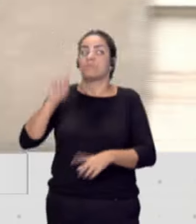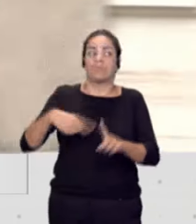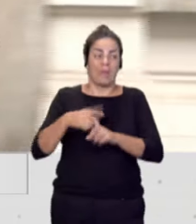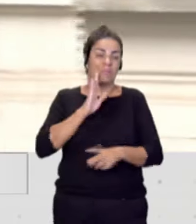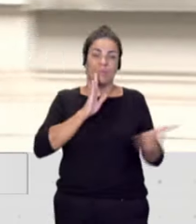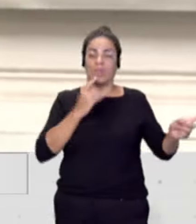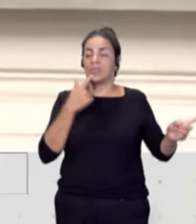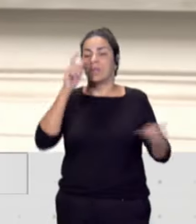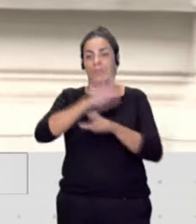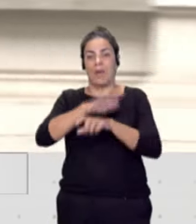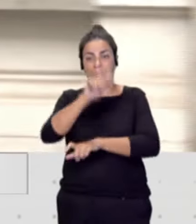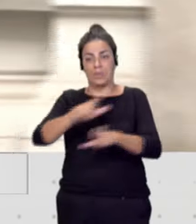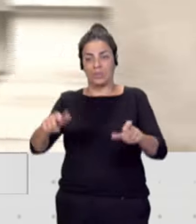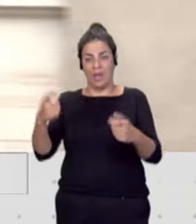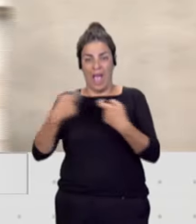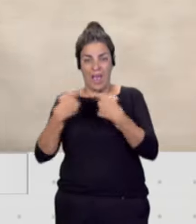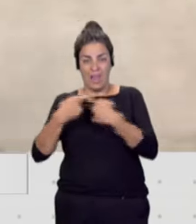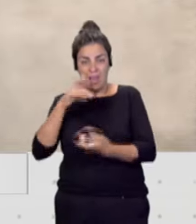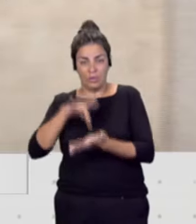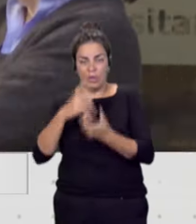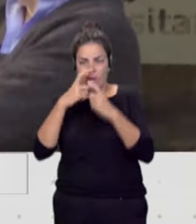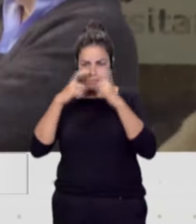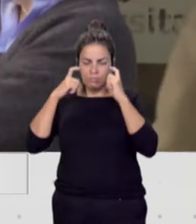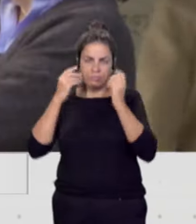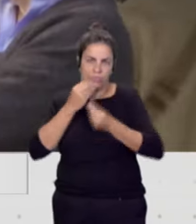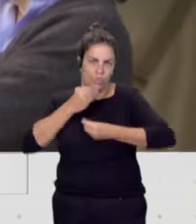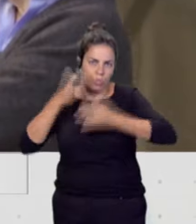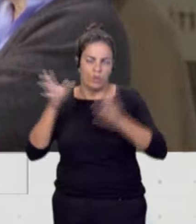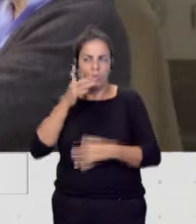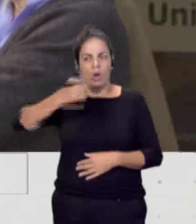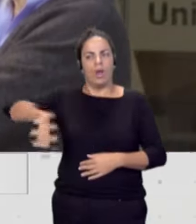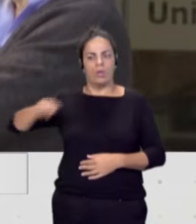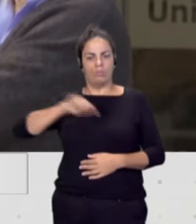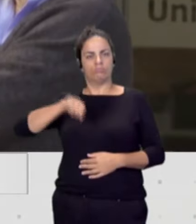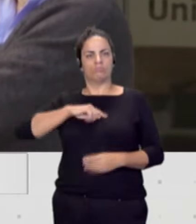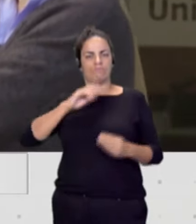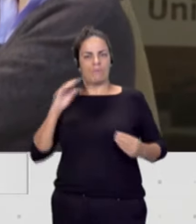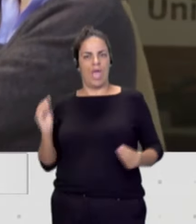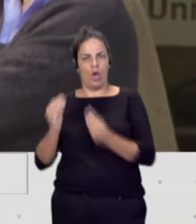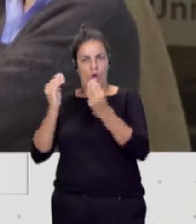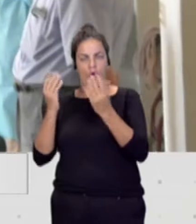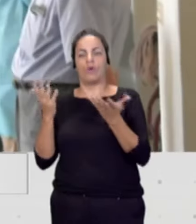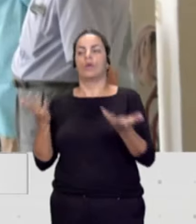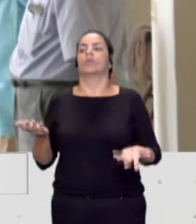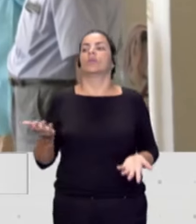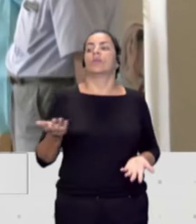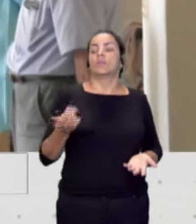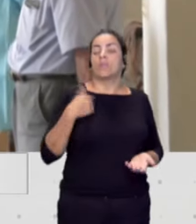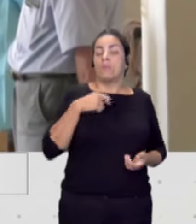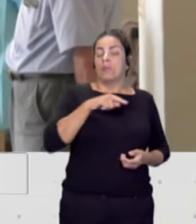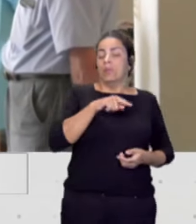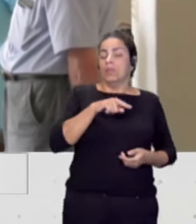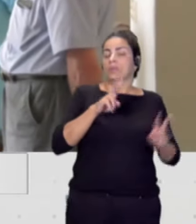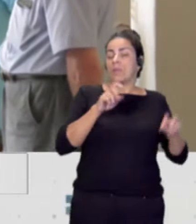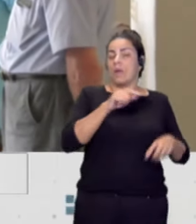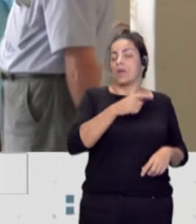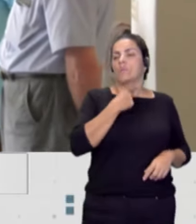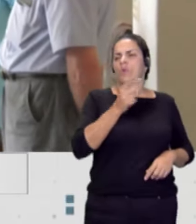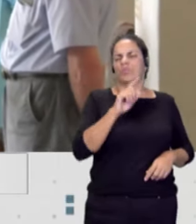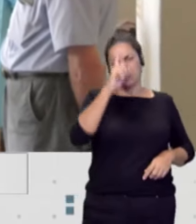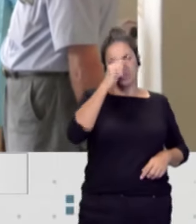tema de la mascarilla porque, bueno, ellos ven que mejoran. Entonces, yo lo que me gusta de esto, no sé si era Isaac